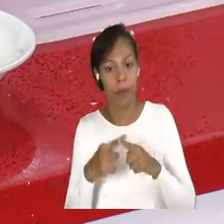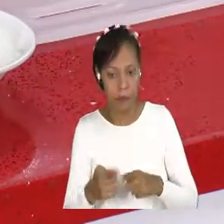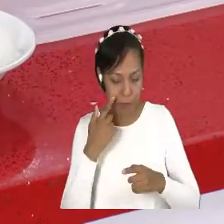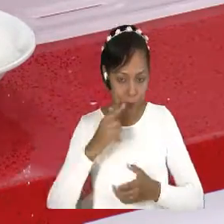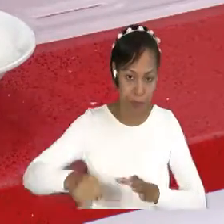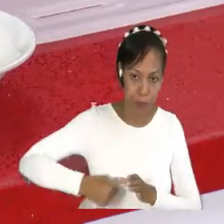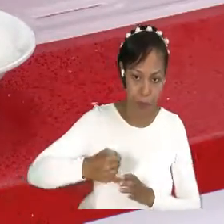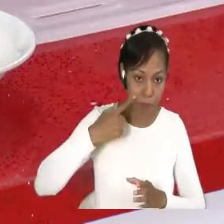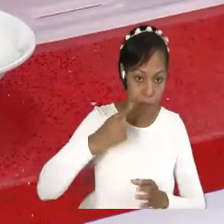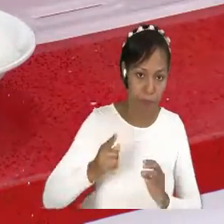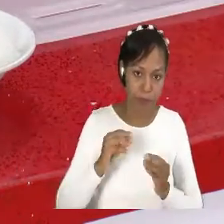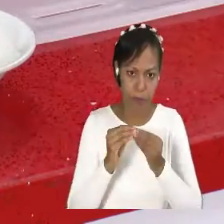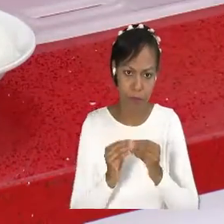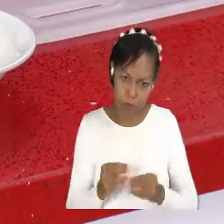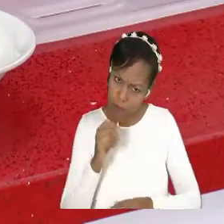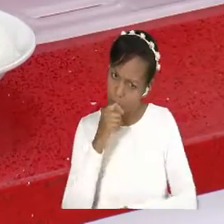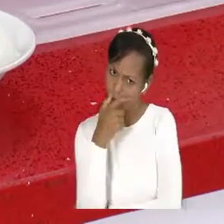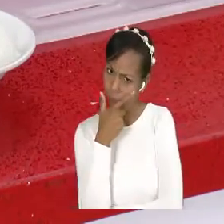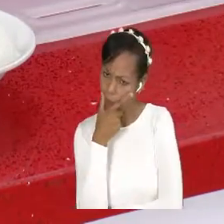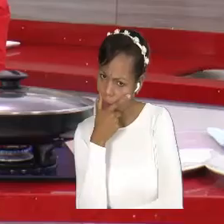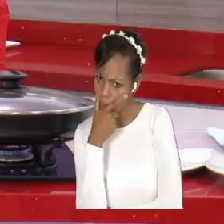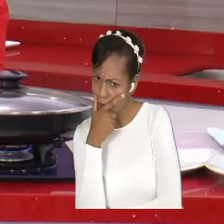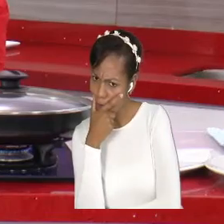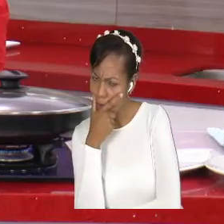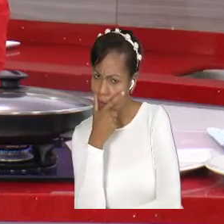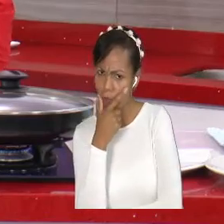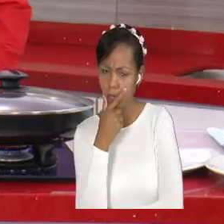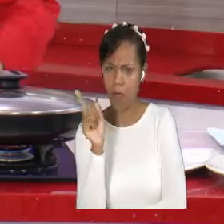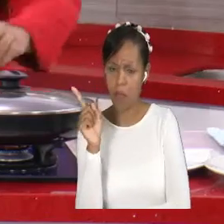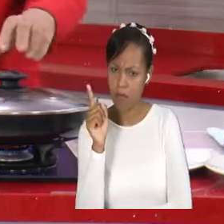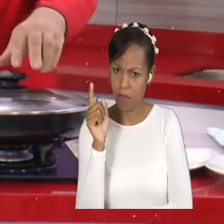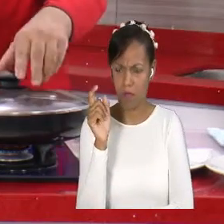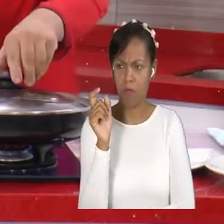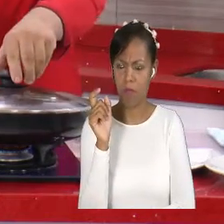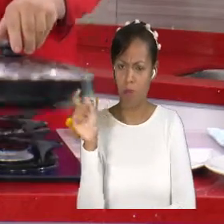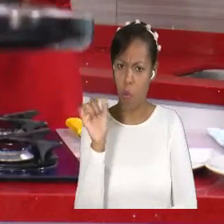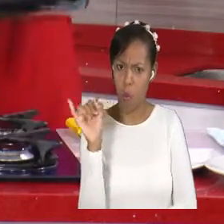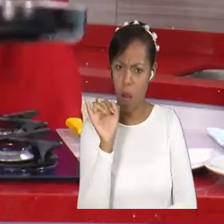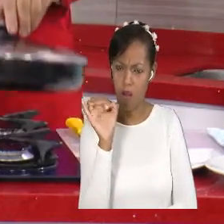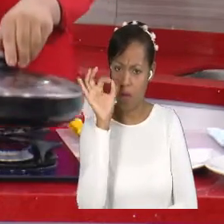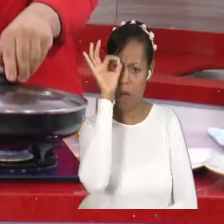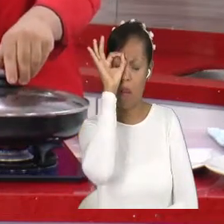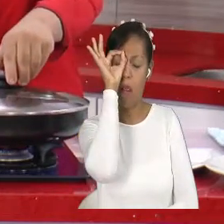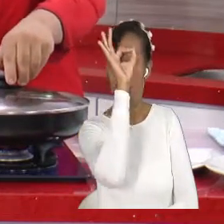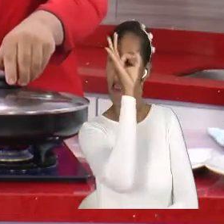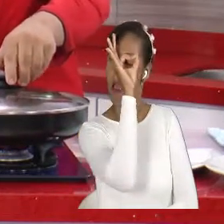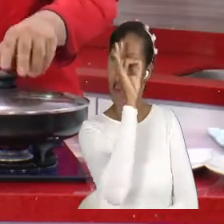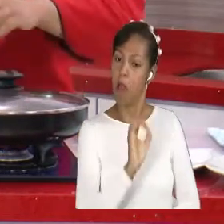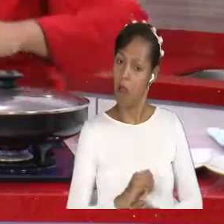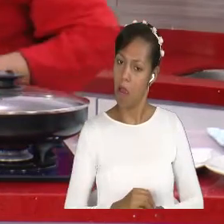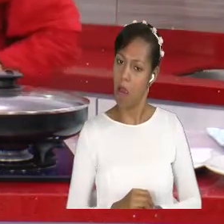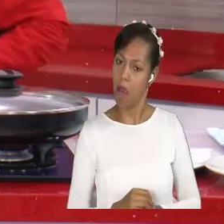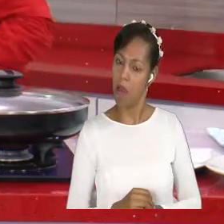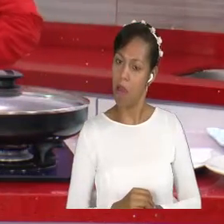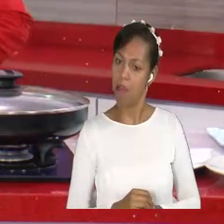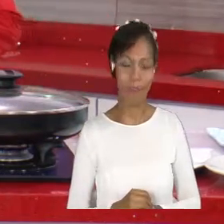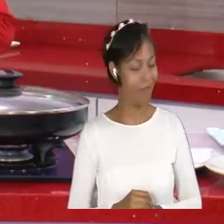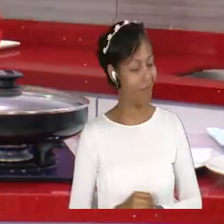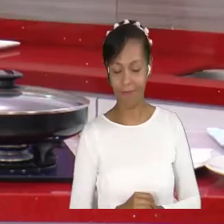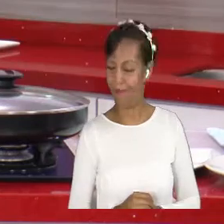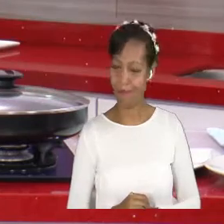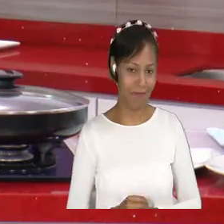piña. ¿Esto sí. No es el apio? ¿El pepino, perdón? El calabacín. Es conocido también como zucchini. Bueno, está bien. Entonces, si